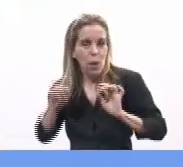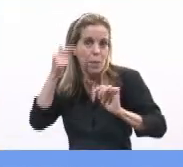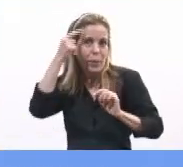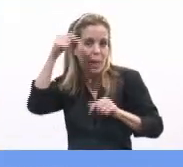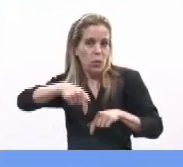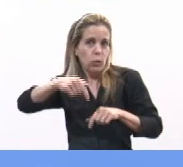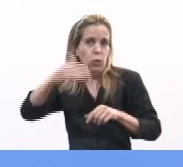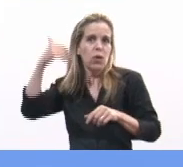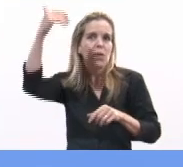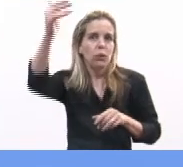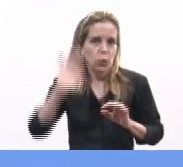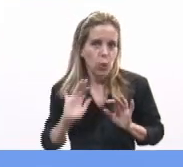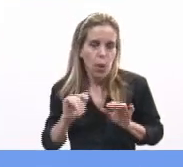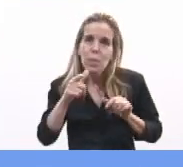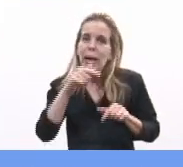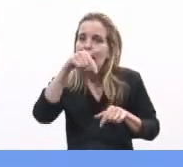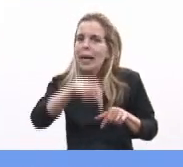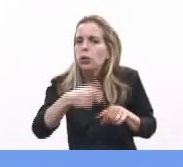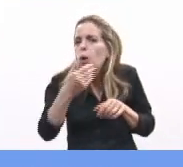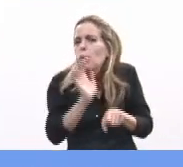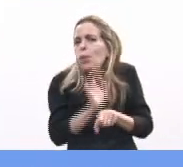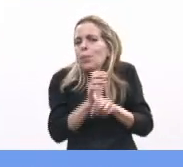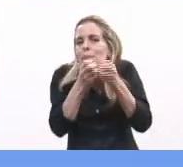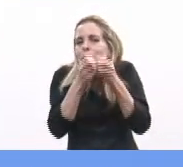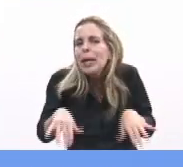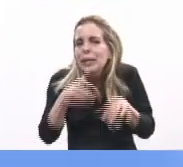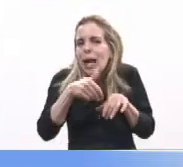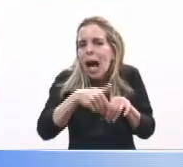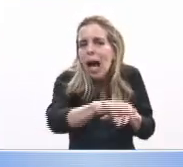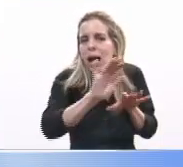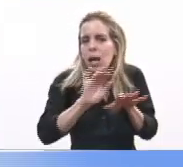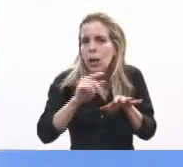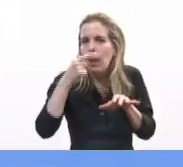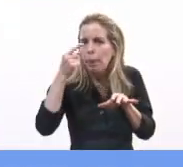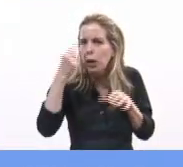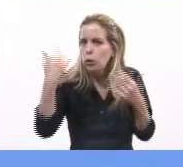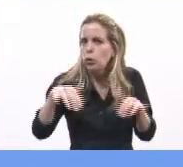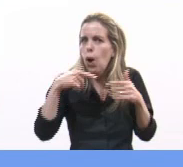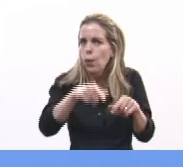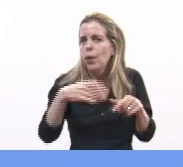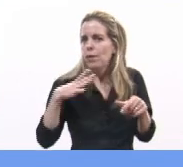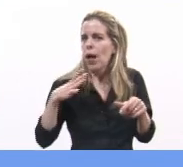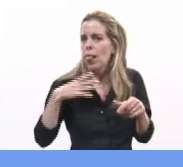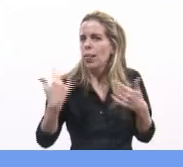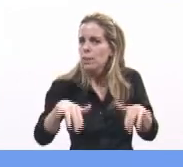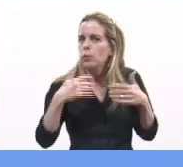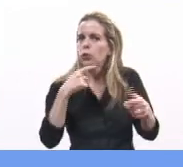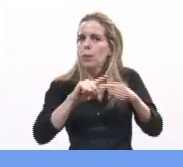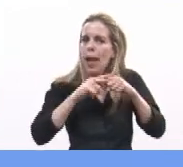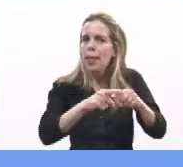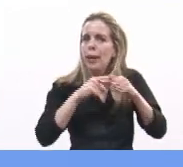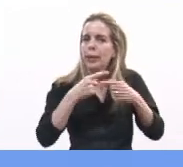futuras generaciones con lo cual creo que es un debate que recién empieza es de lo más interesante y que tenemos mucho todavía para